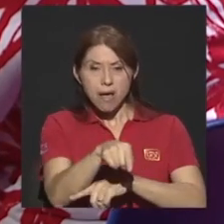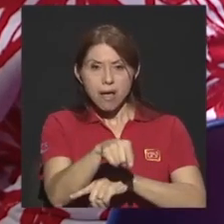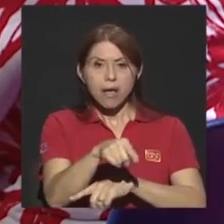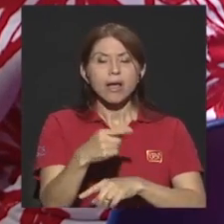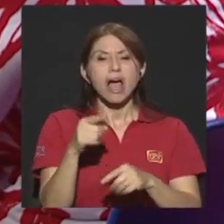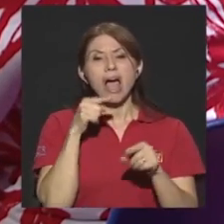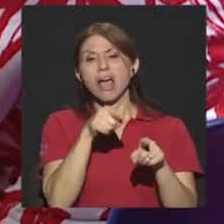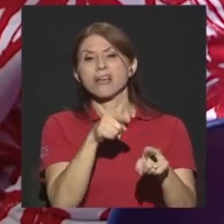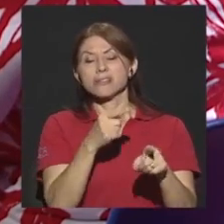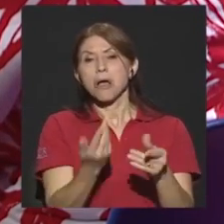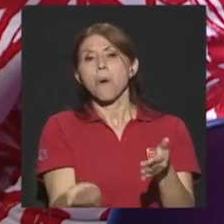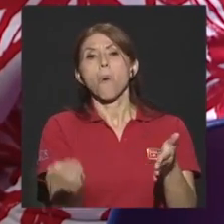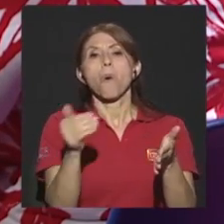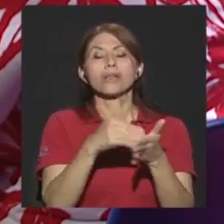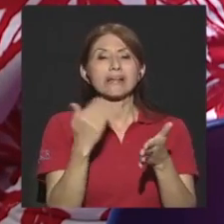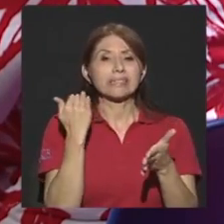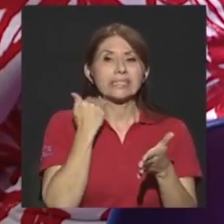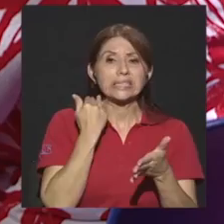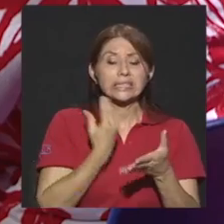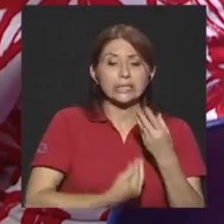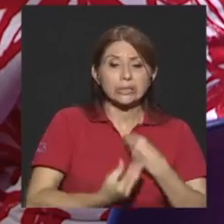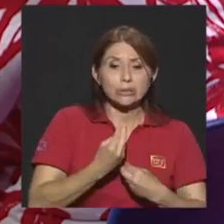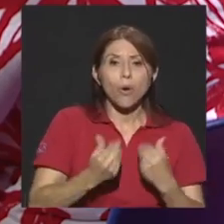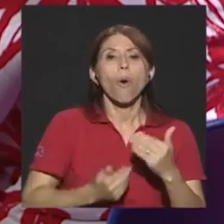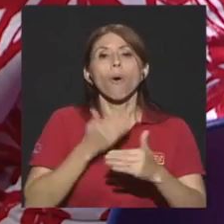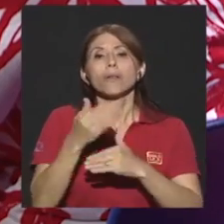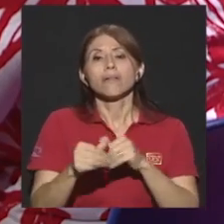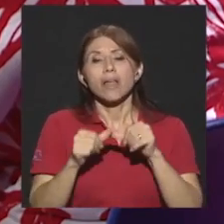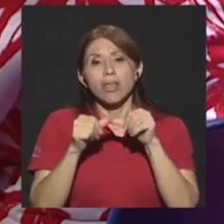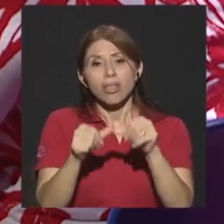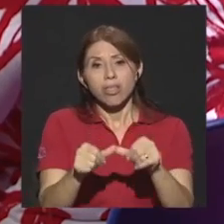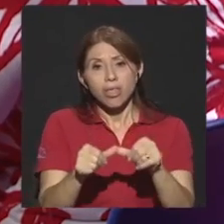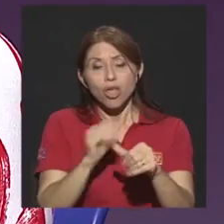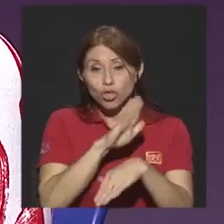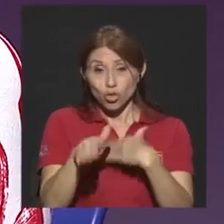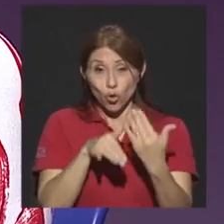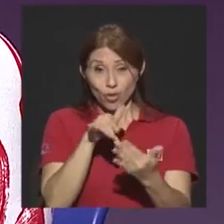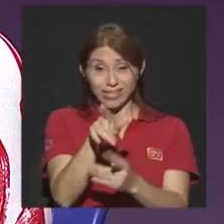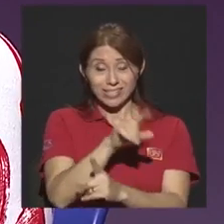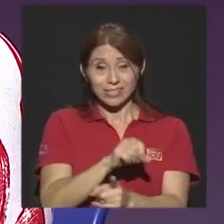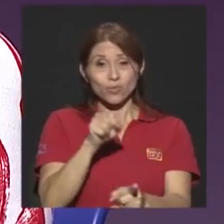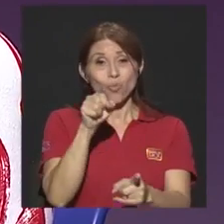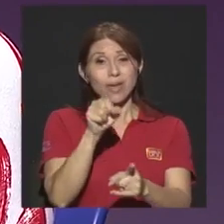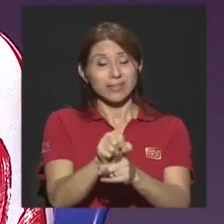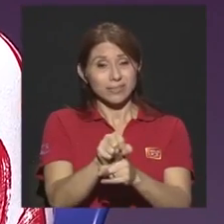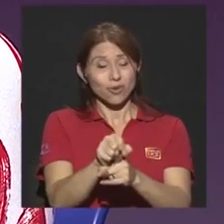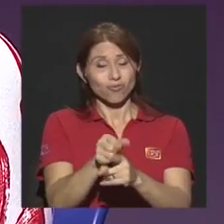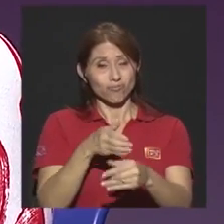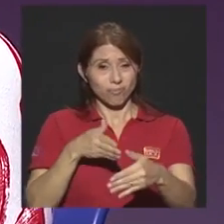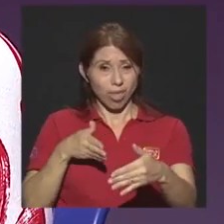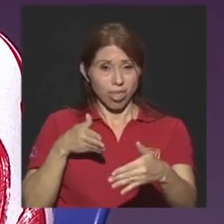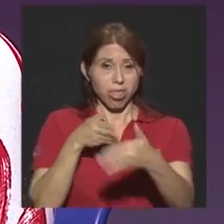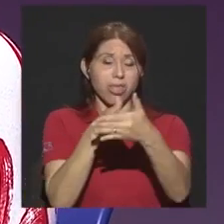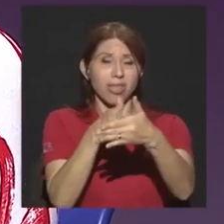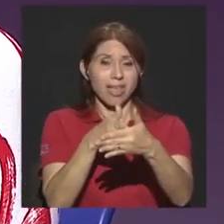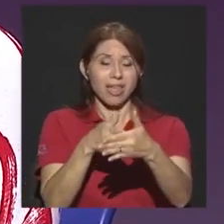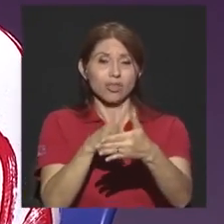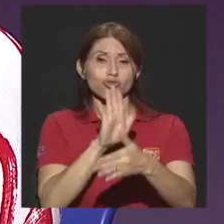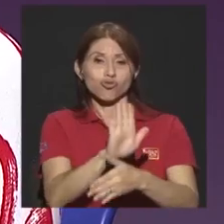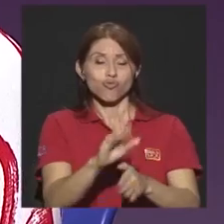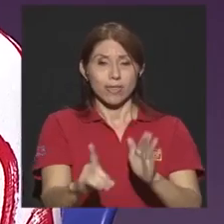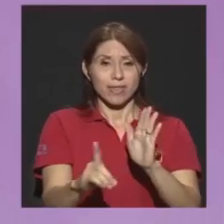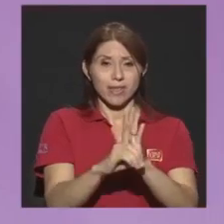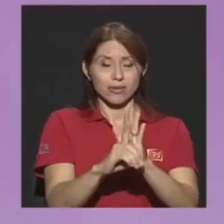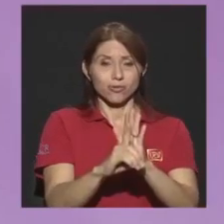revictimizando, ¿verdad? Entonces, todo ello en detrimento del derecho y del acceso que tienen